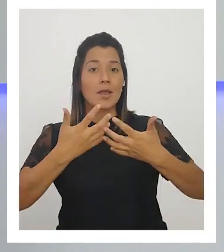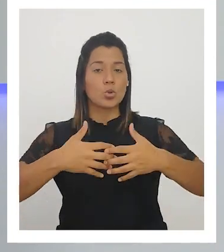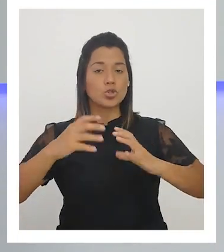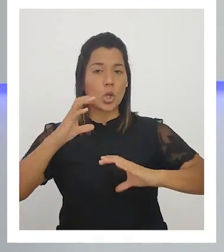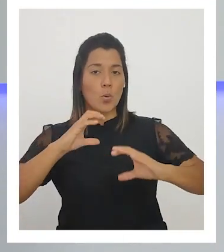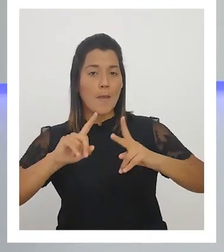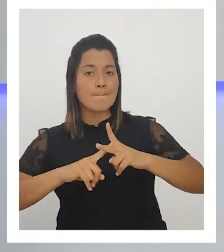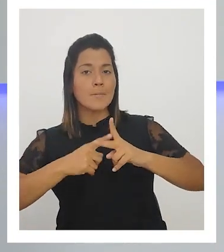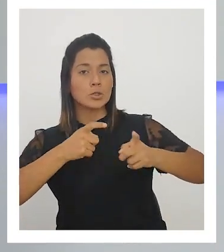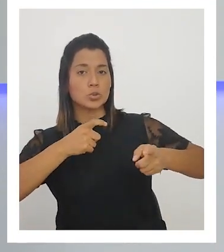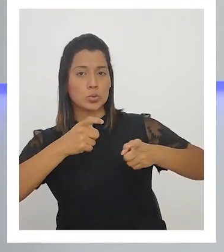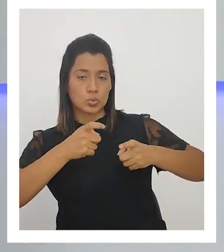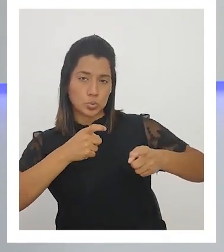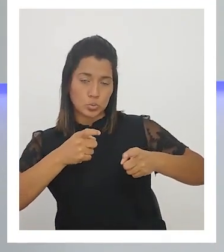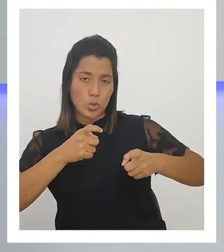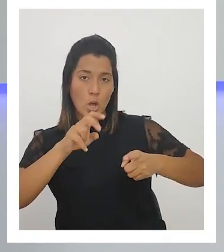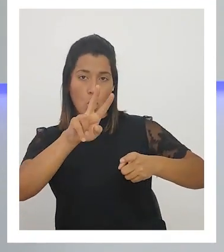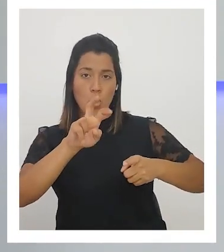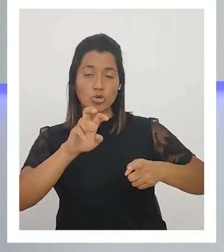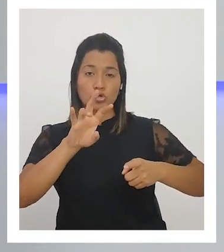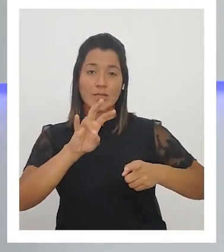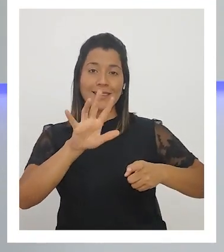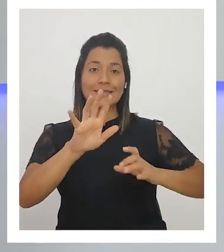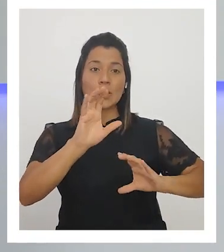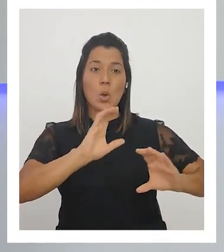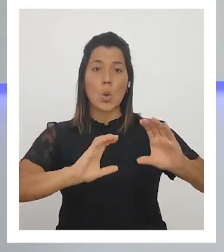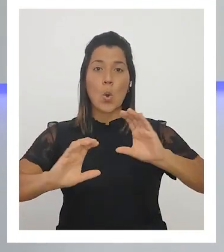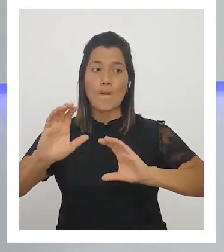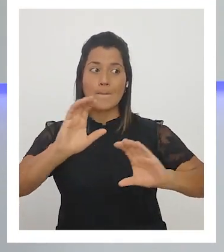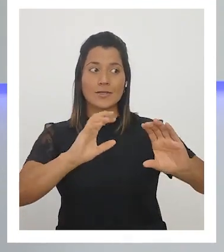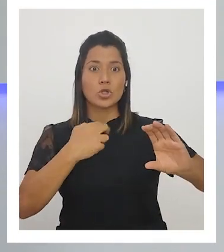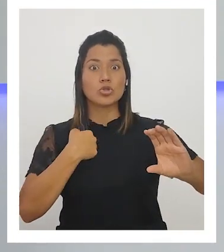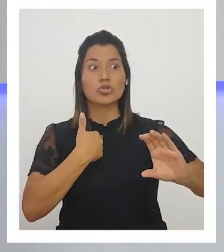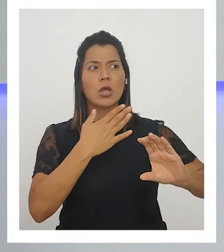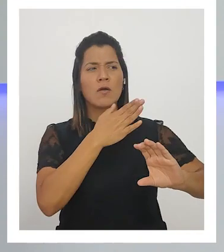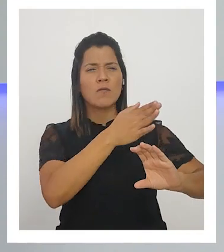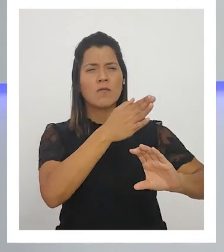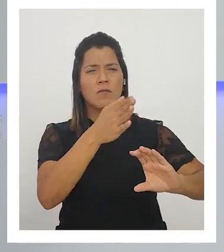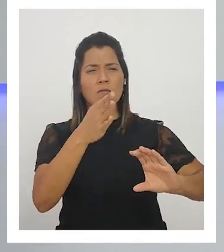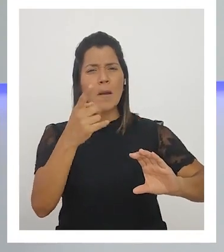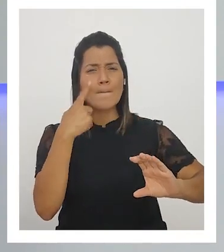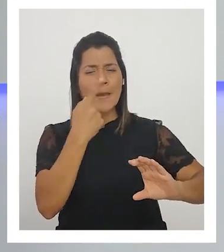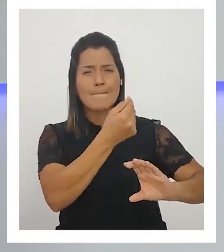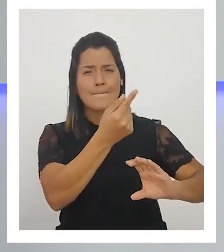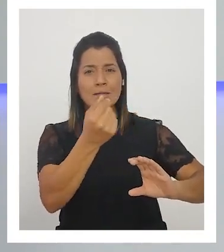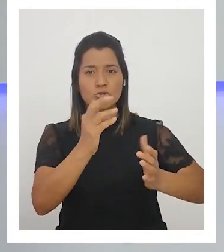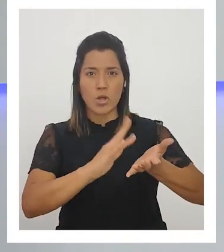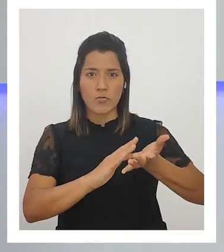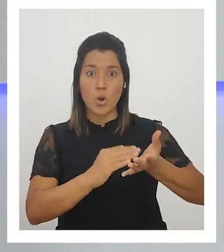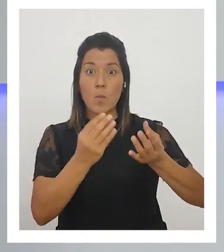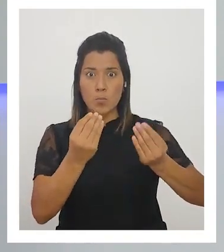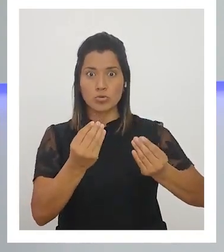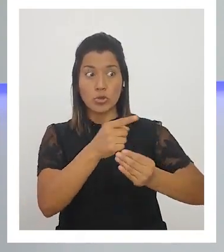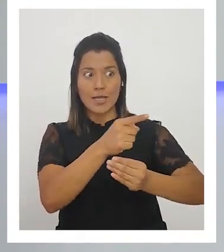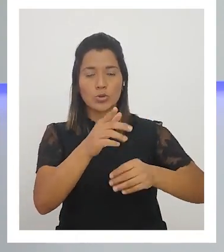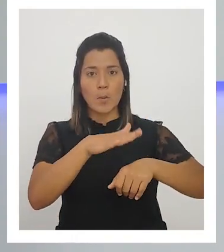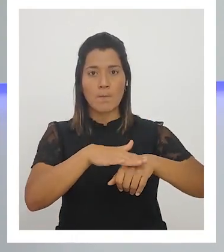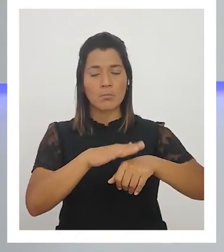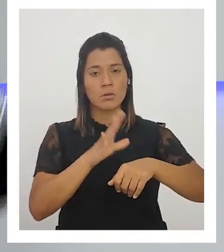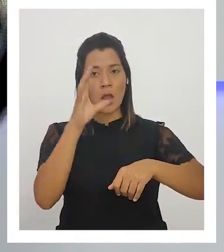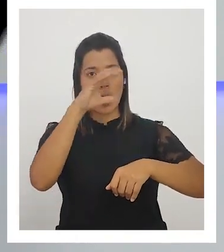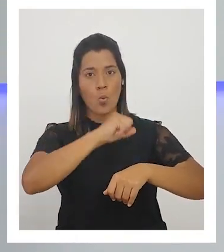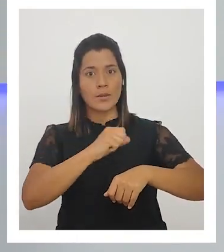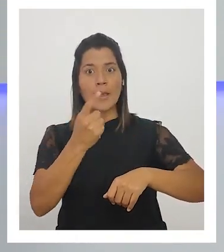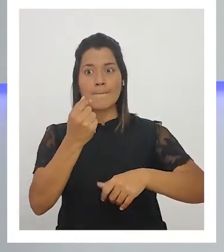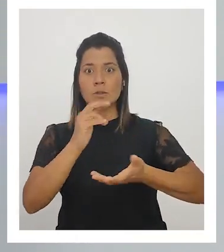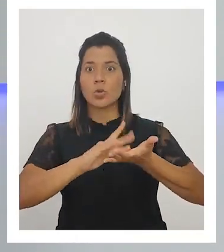en los 175 comercios que hemos monitoreado el precio del arroz, que no son pocos y que nos han llevado a determinar que ha habido